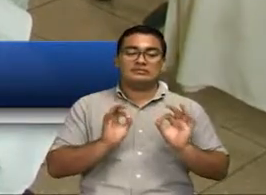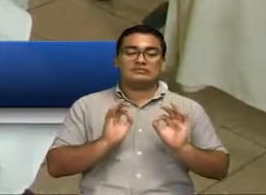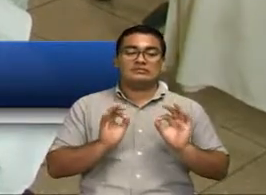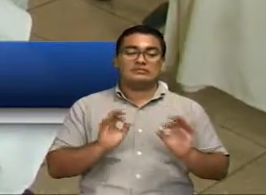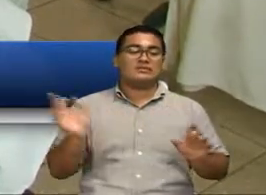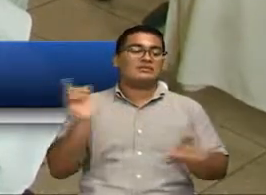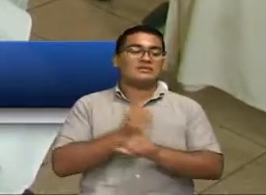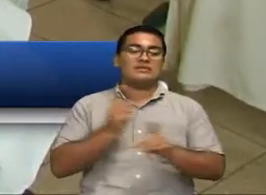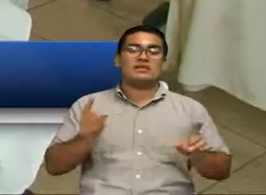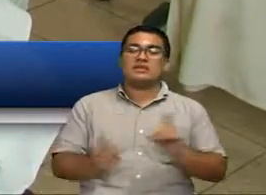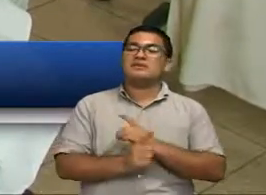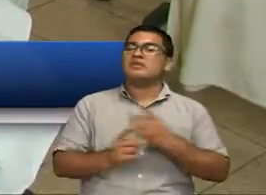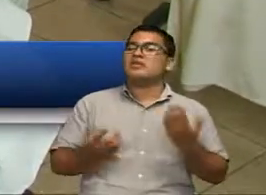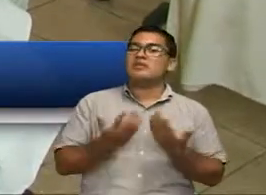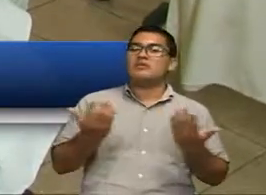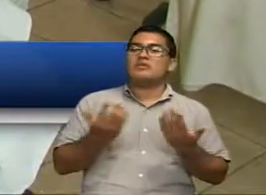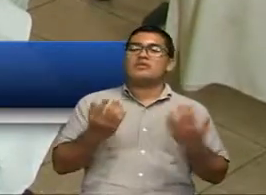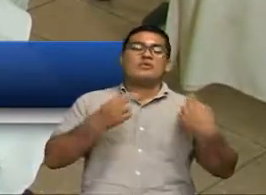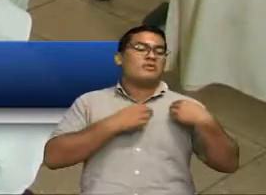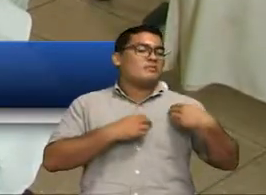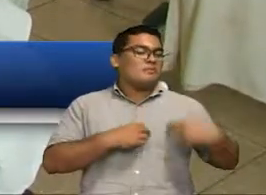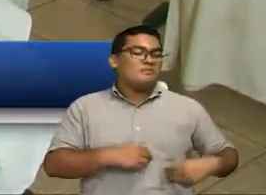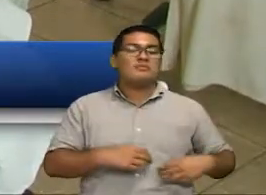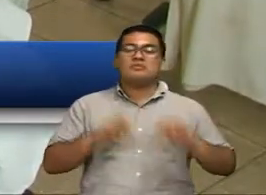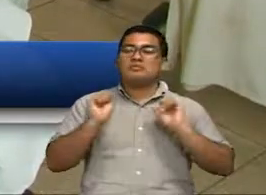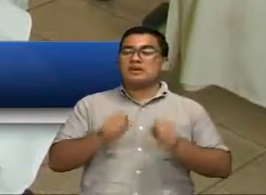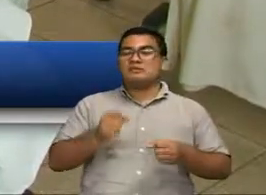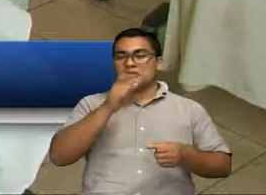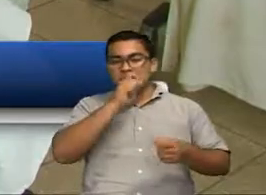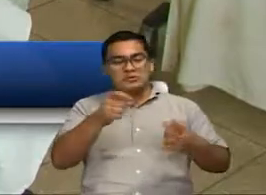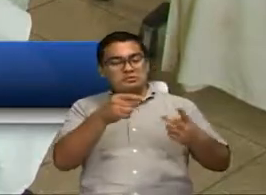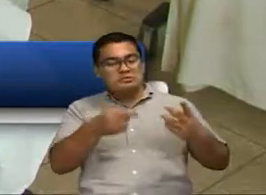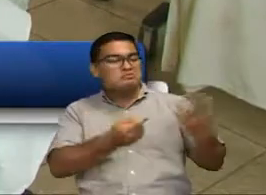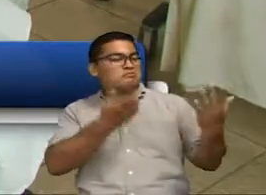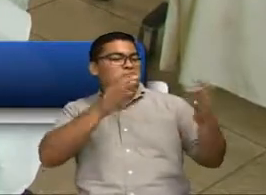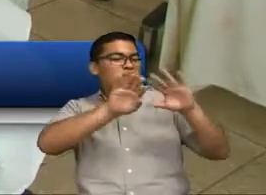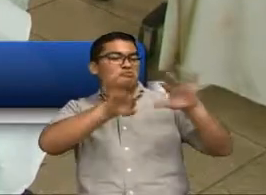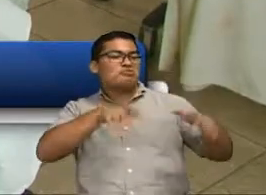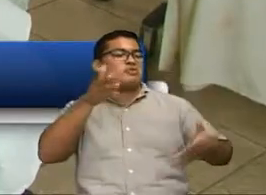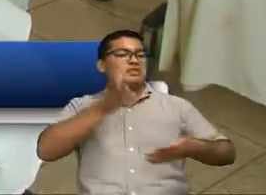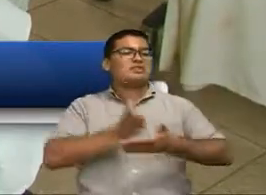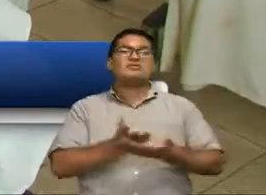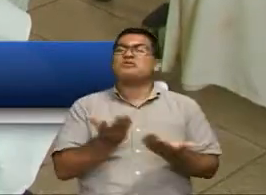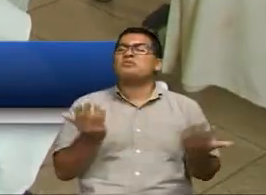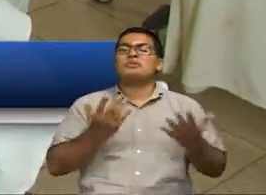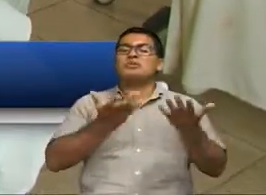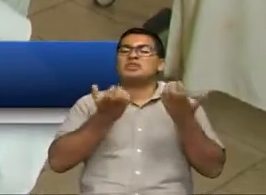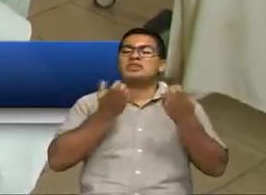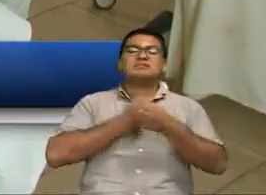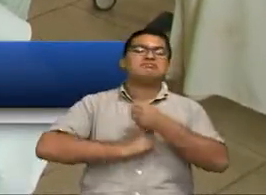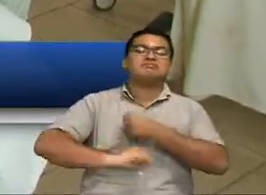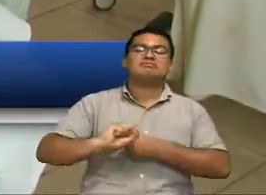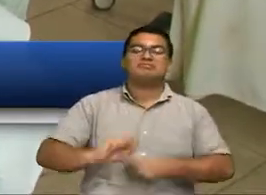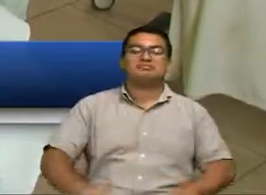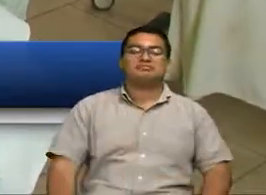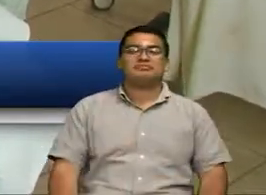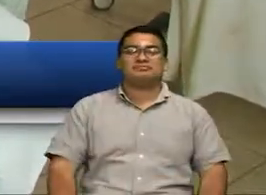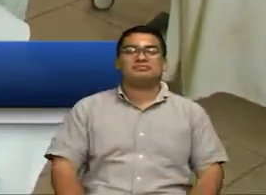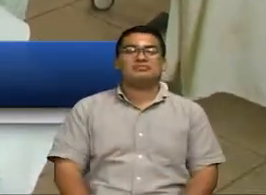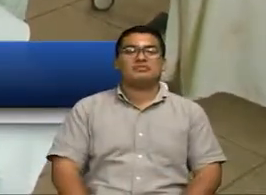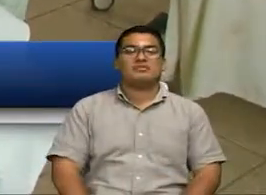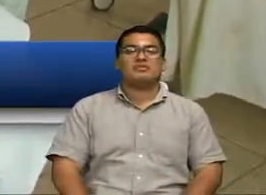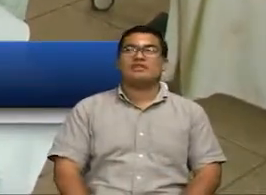tener ese calor humano, pues, de darle la opción a ella de decidir cómo quieren tener a su bebé. En los últimos, ¿cuál es su